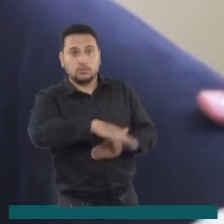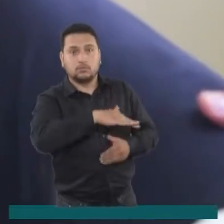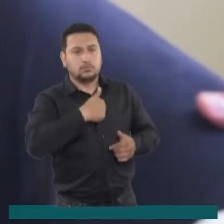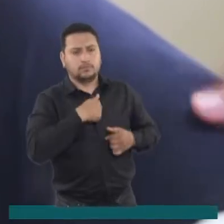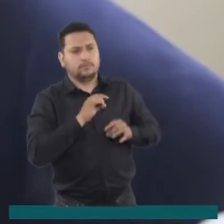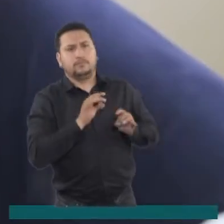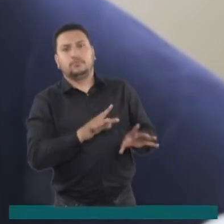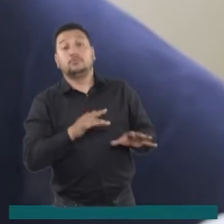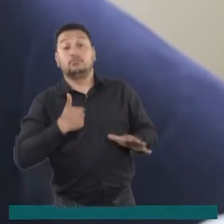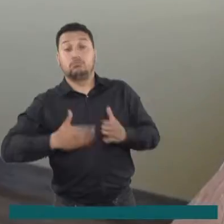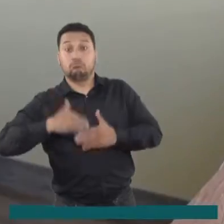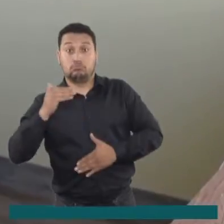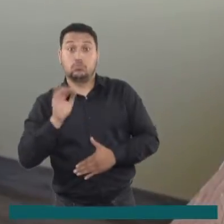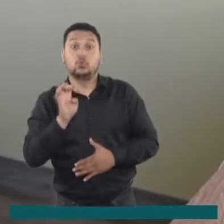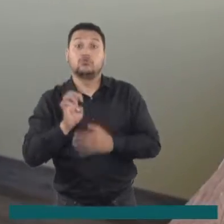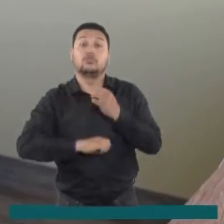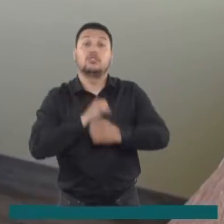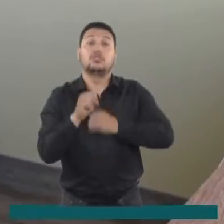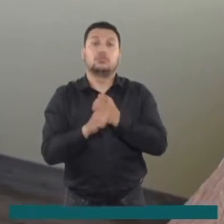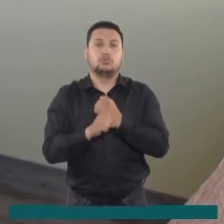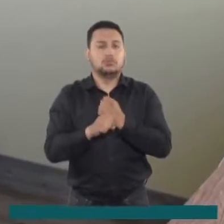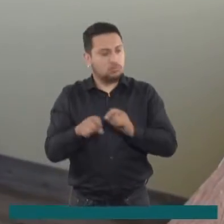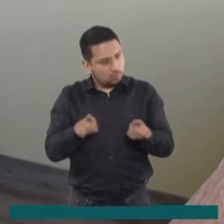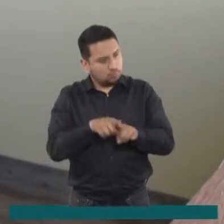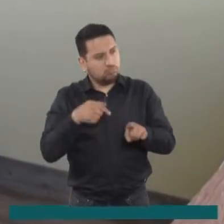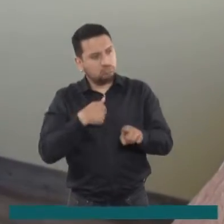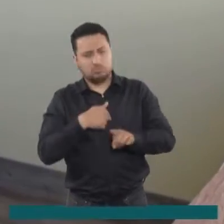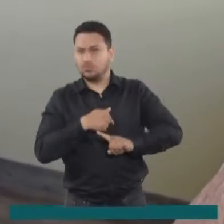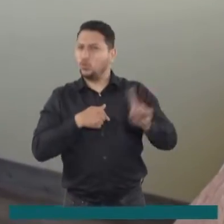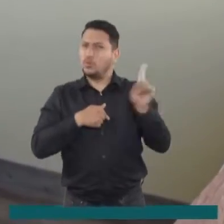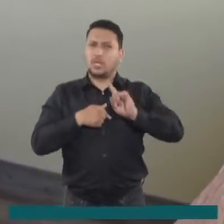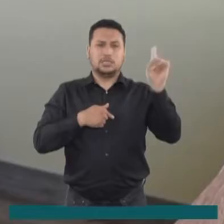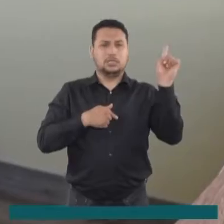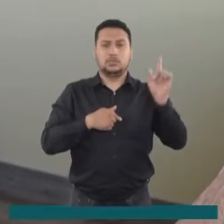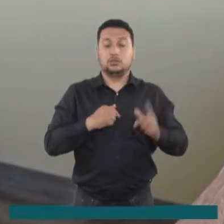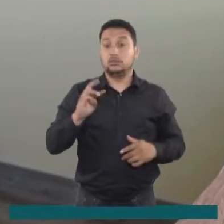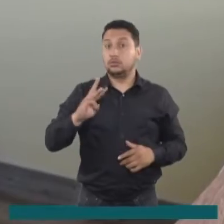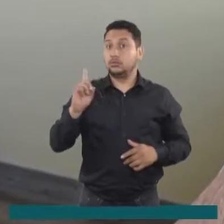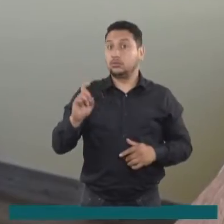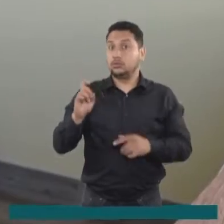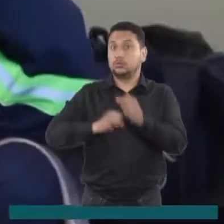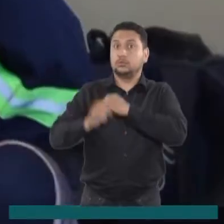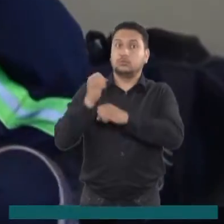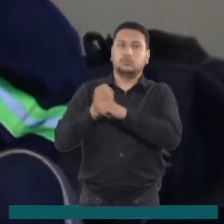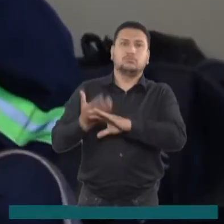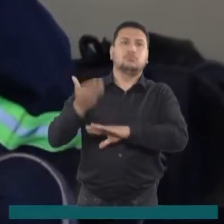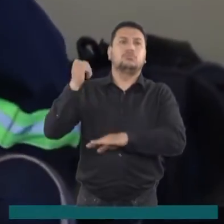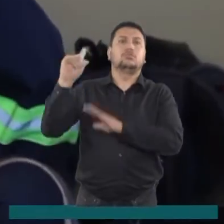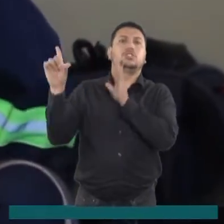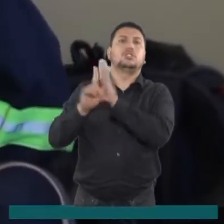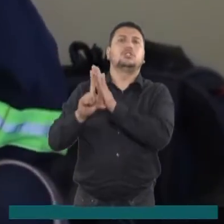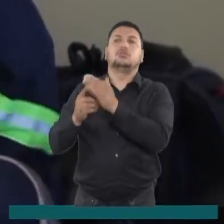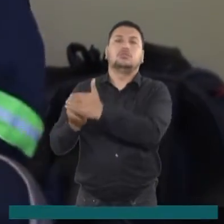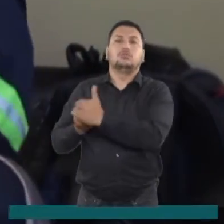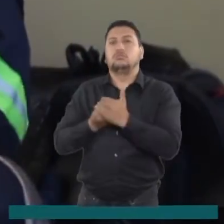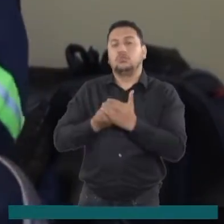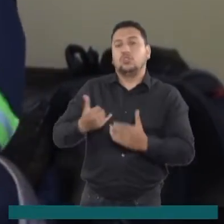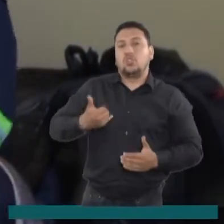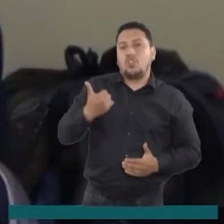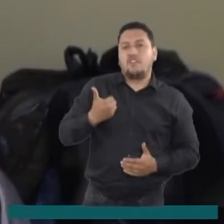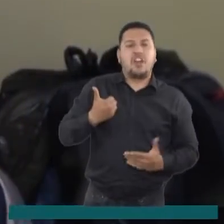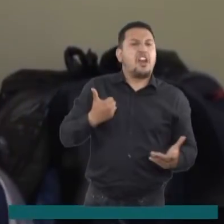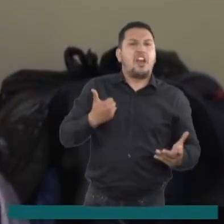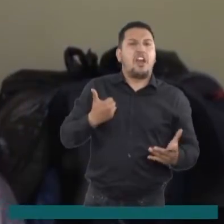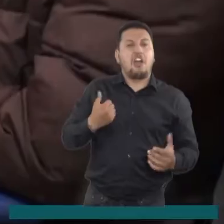trabajo infantil. Sin embargo, ella comenzó a lustrar cuando tenía 9 años de edad, hace 36 años, cuando la Ley